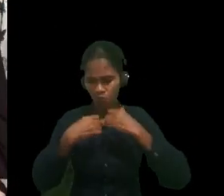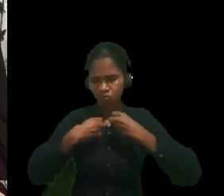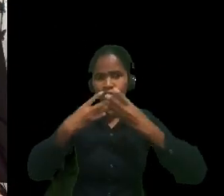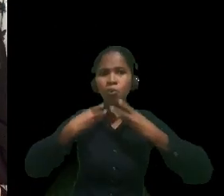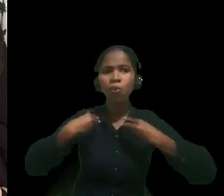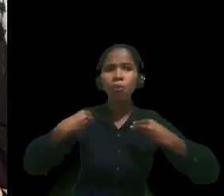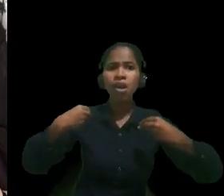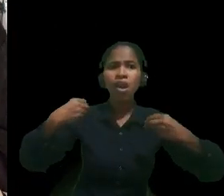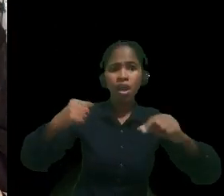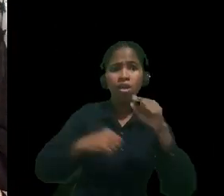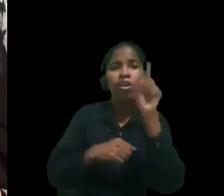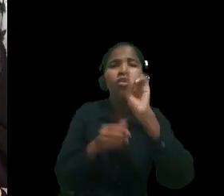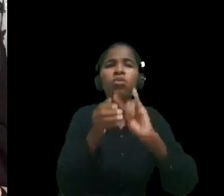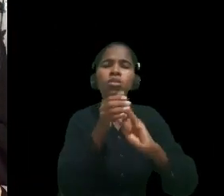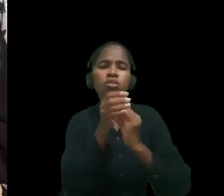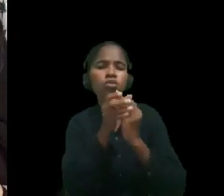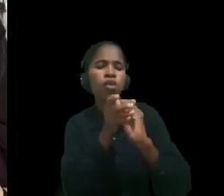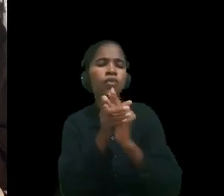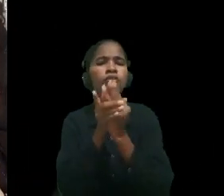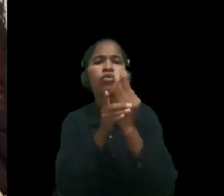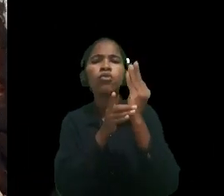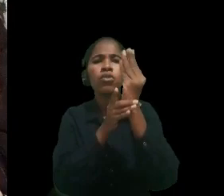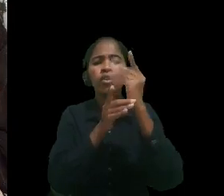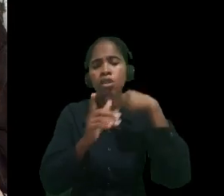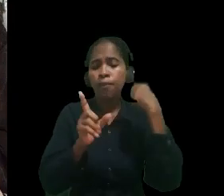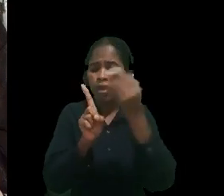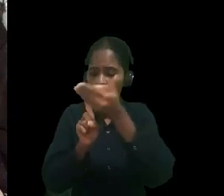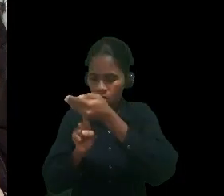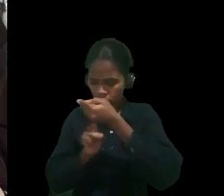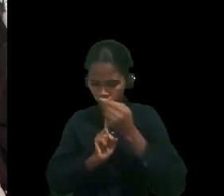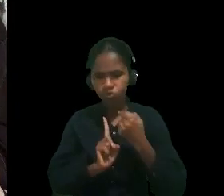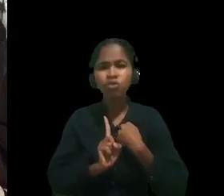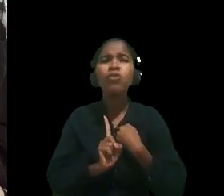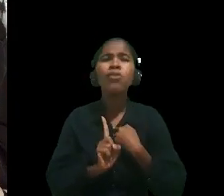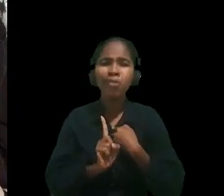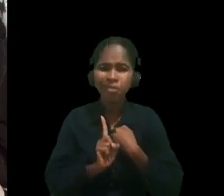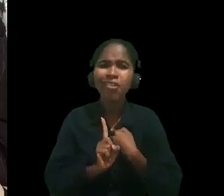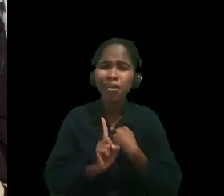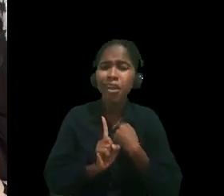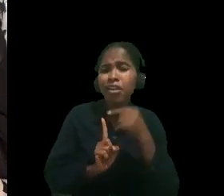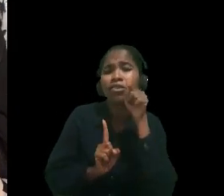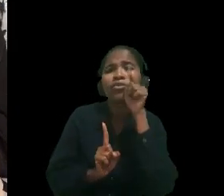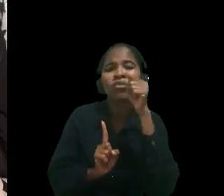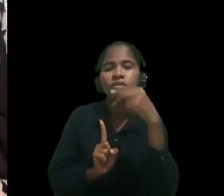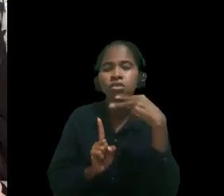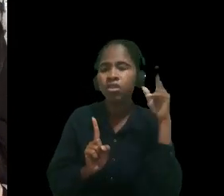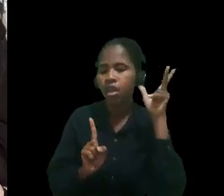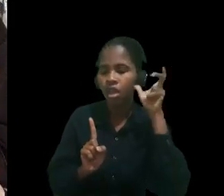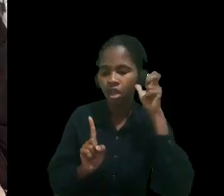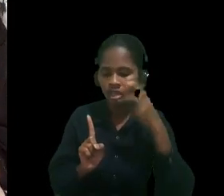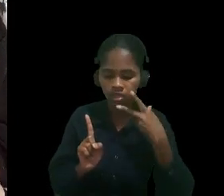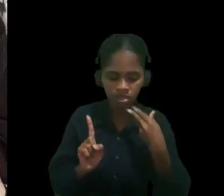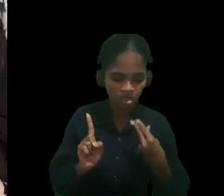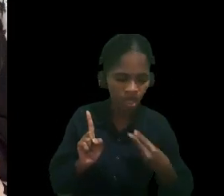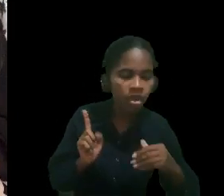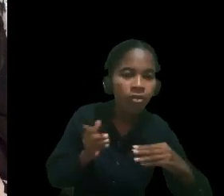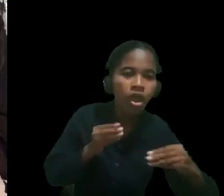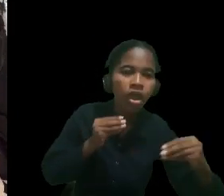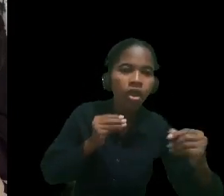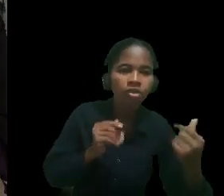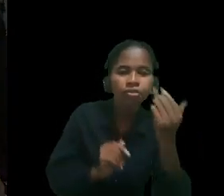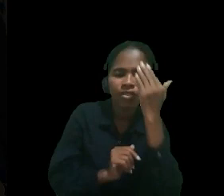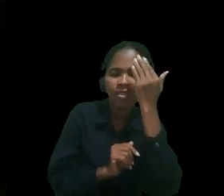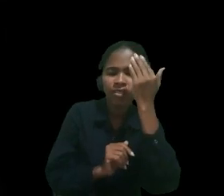corazón, dando luz y calma. Una sola flor que me guardo yo, y tu voz que